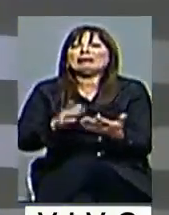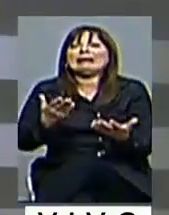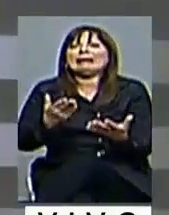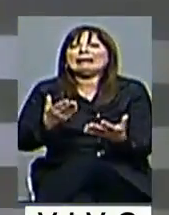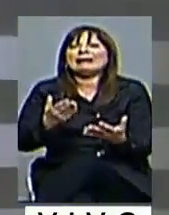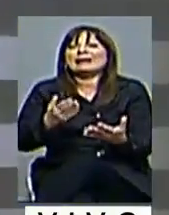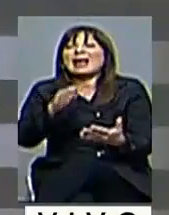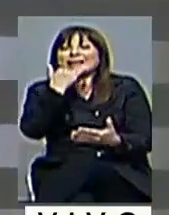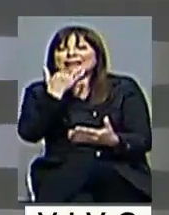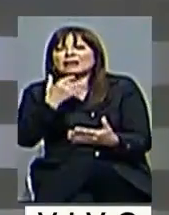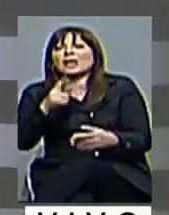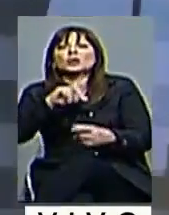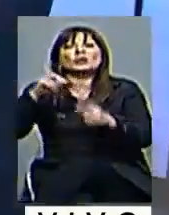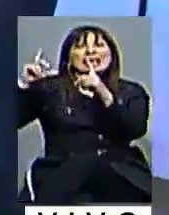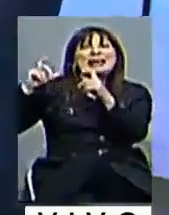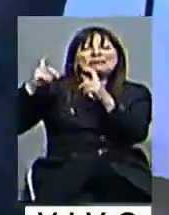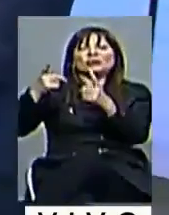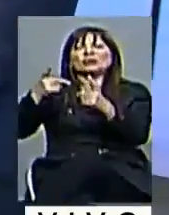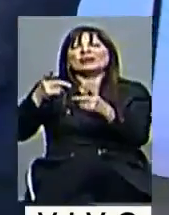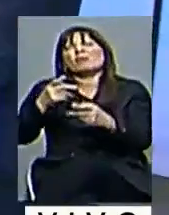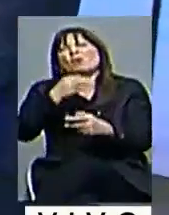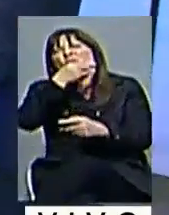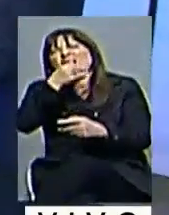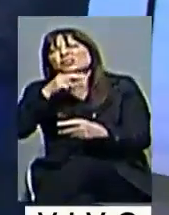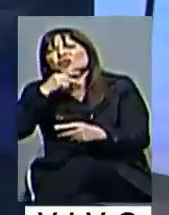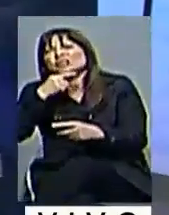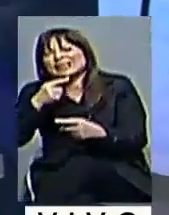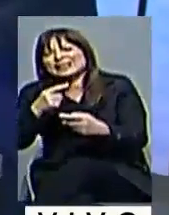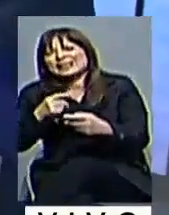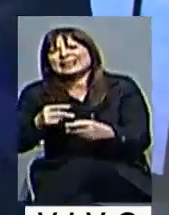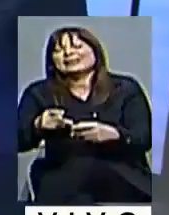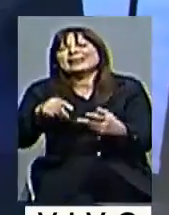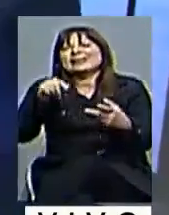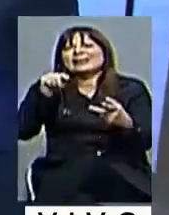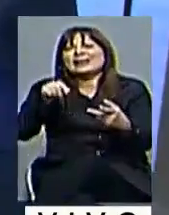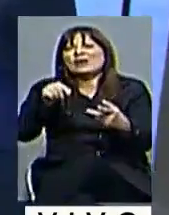que va a tener un cargo, hasta ahí no me llega. La UDI, ¿en qué posición queda?